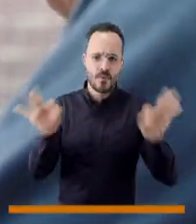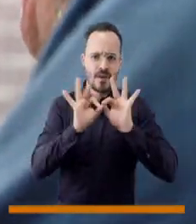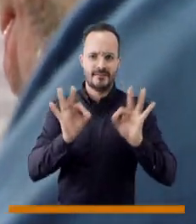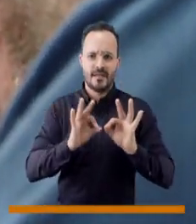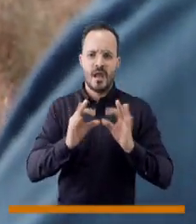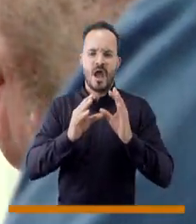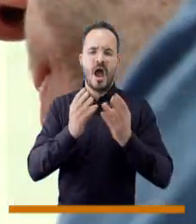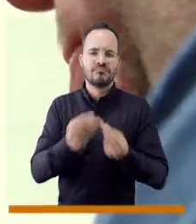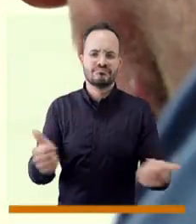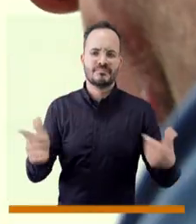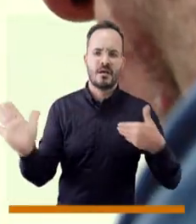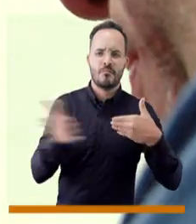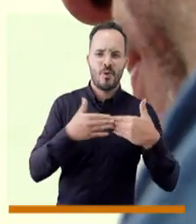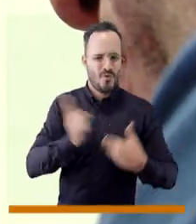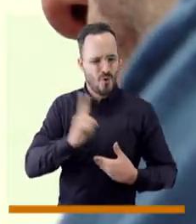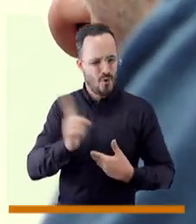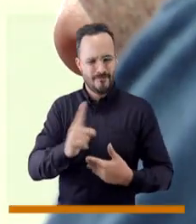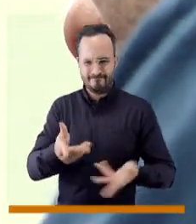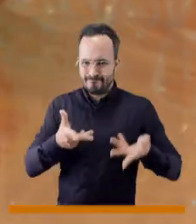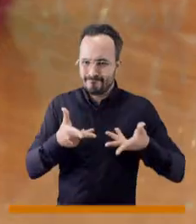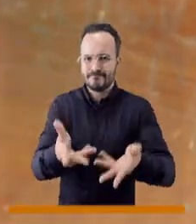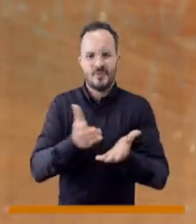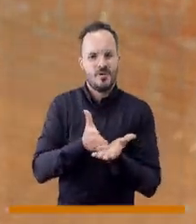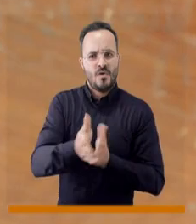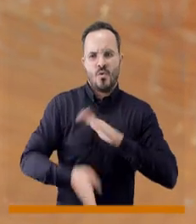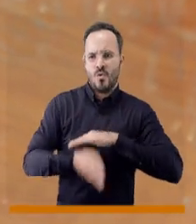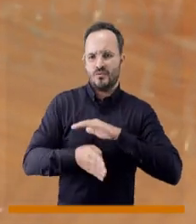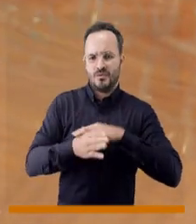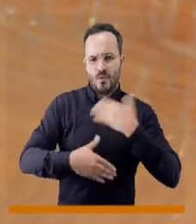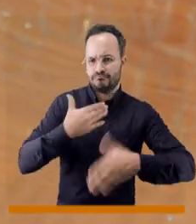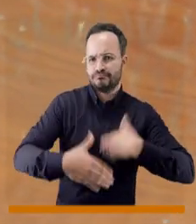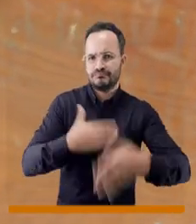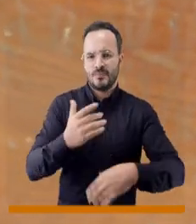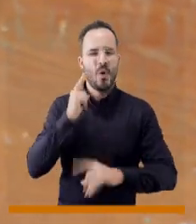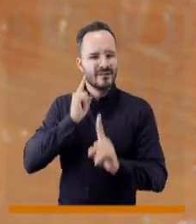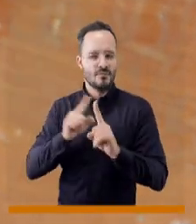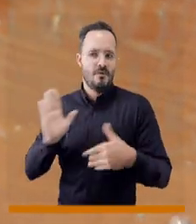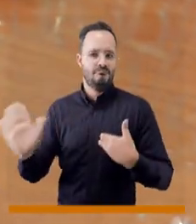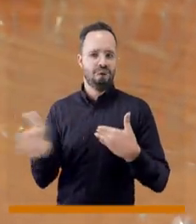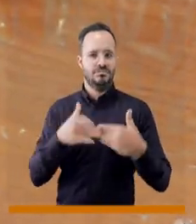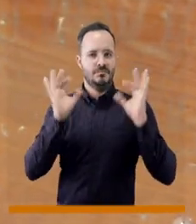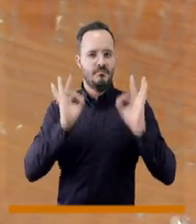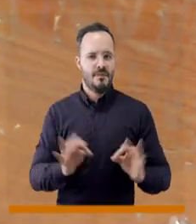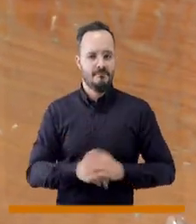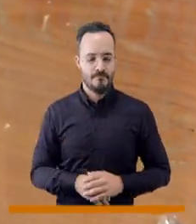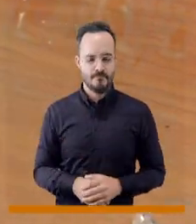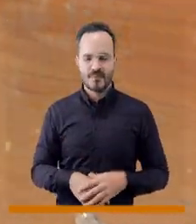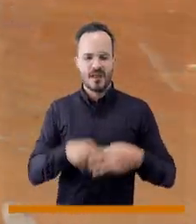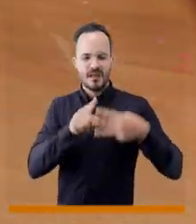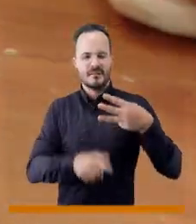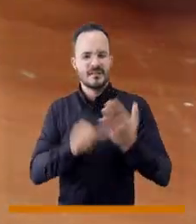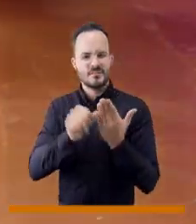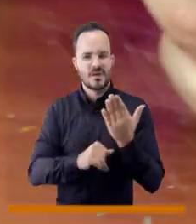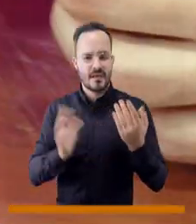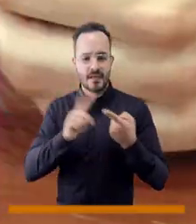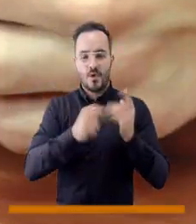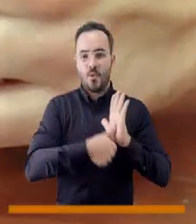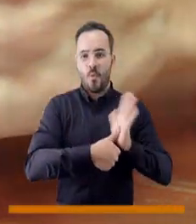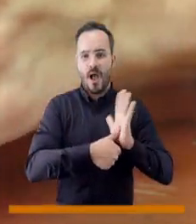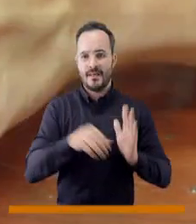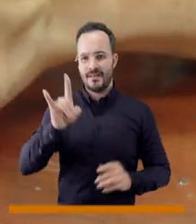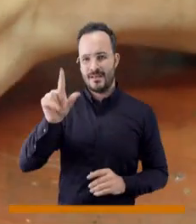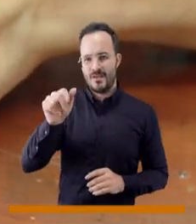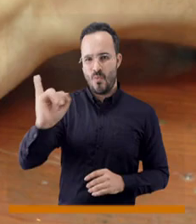corazón y logramos garantizar esos recursos para que pudiesen terminar el año de la mejor manera. Uno es la